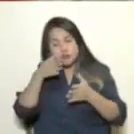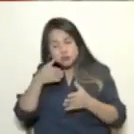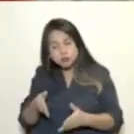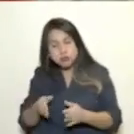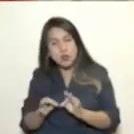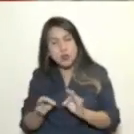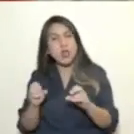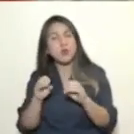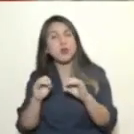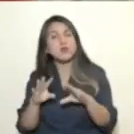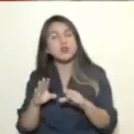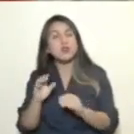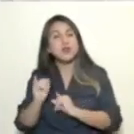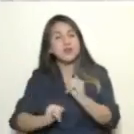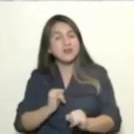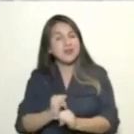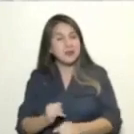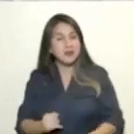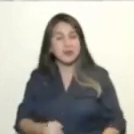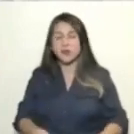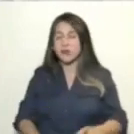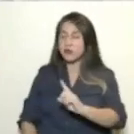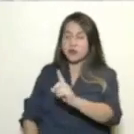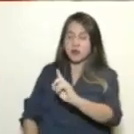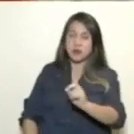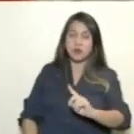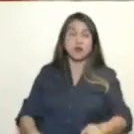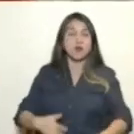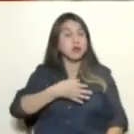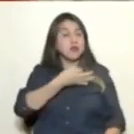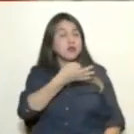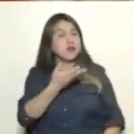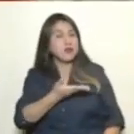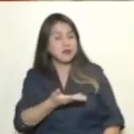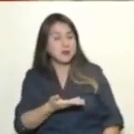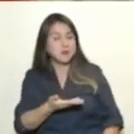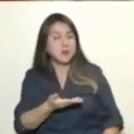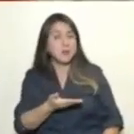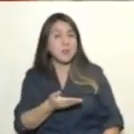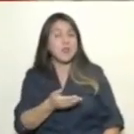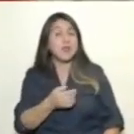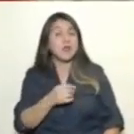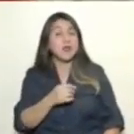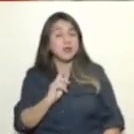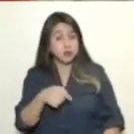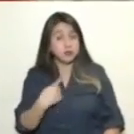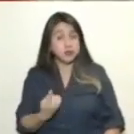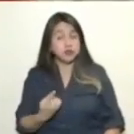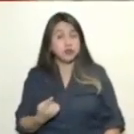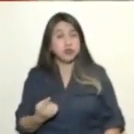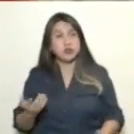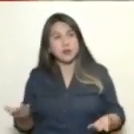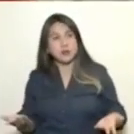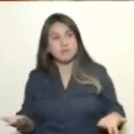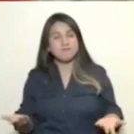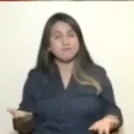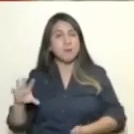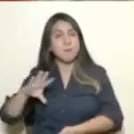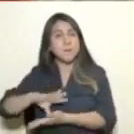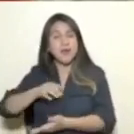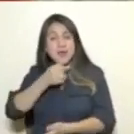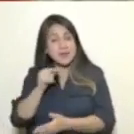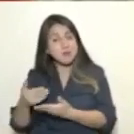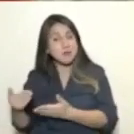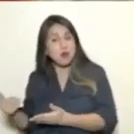educación online. No. Y aquí quiero plantearle un tema, el tema de que nosotros transitamos de un país que hace